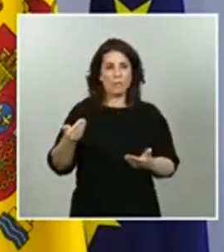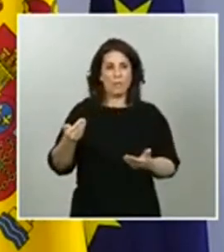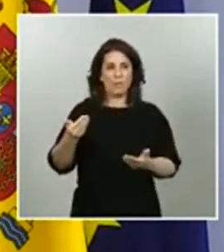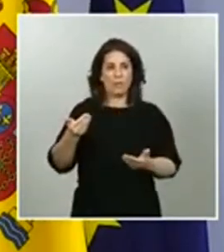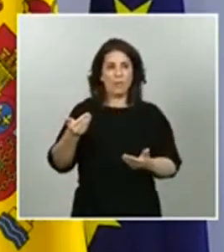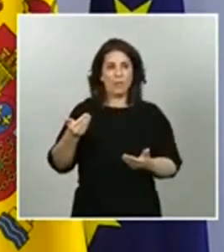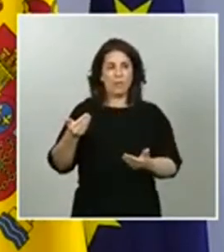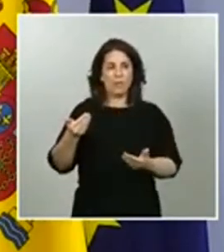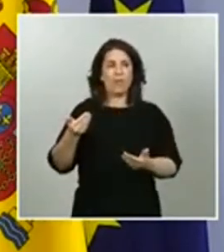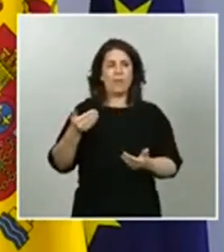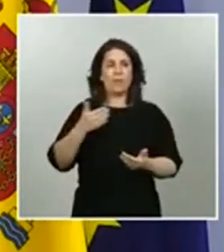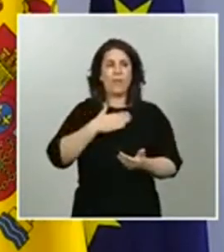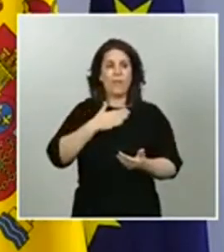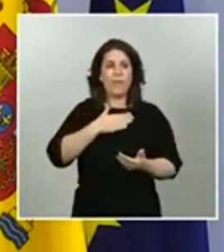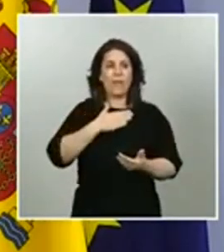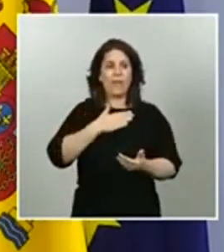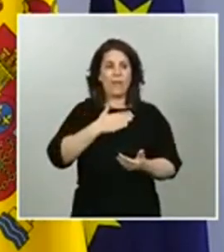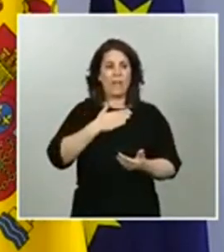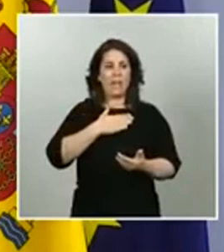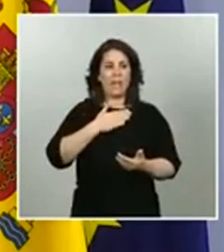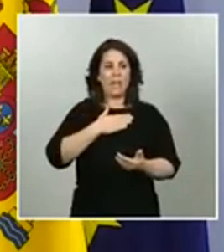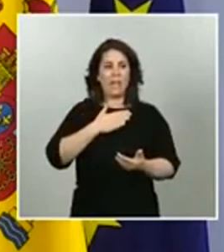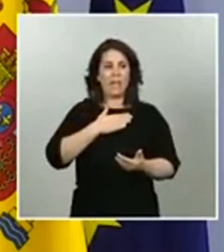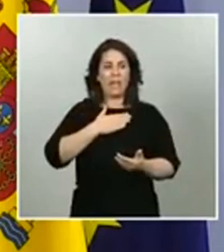día de hoy la tenemos controlada en Europa.